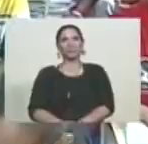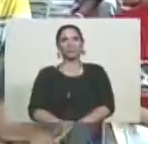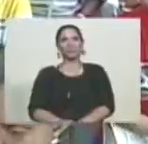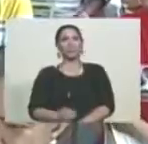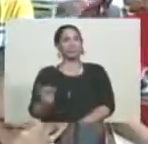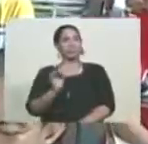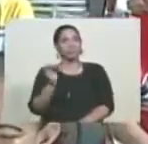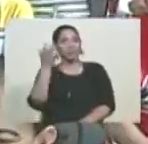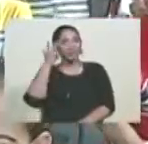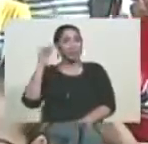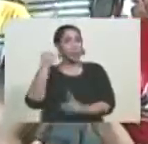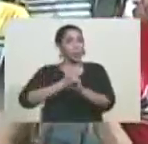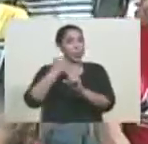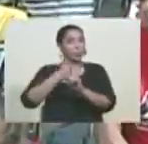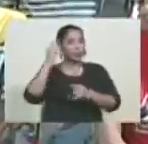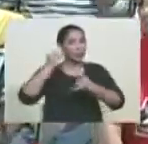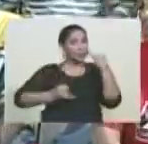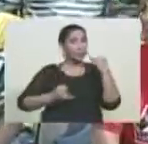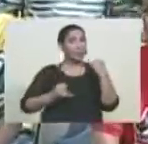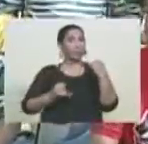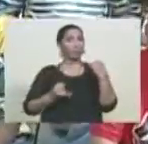Nadie crea que la lucha ha terminado.